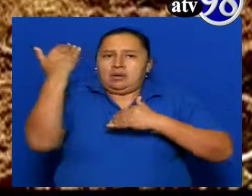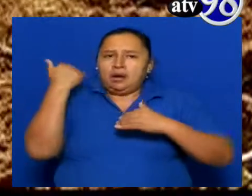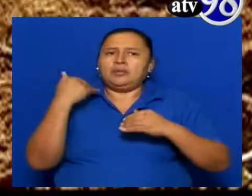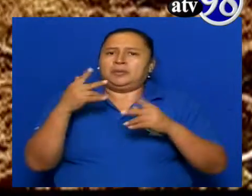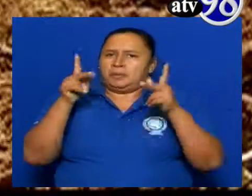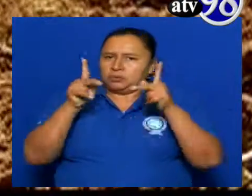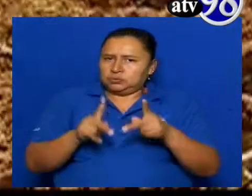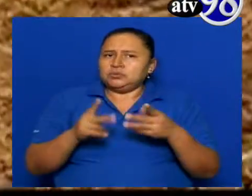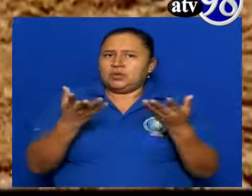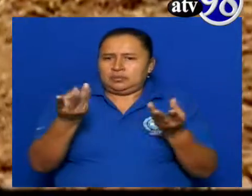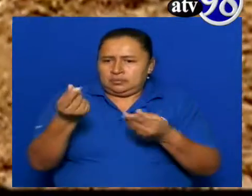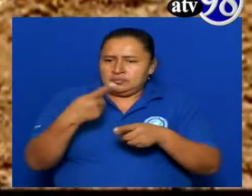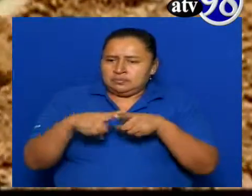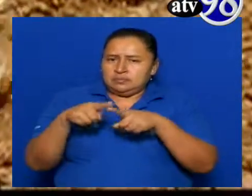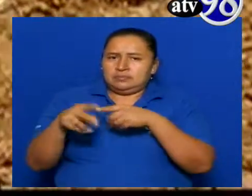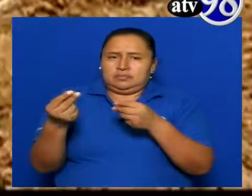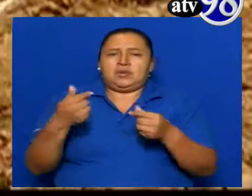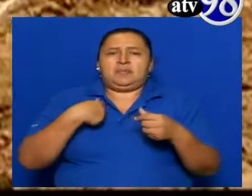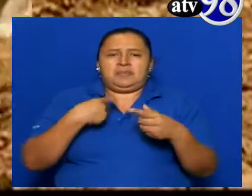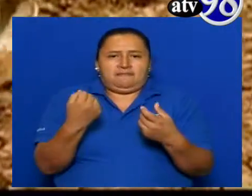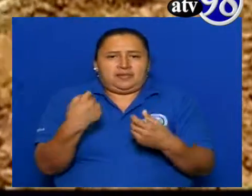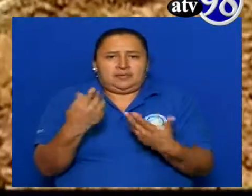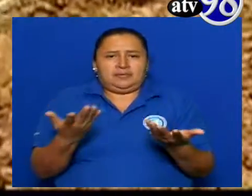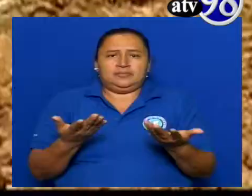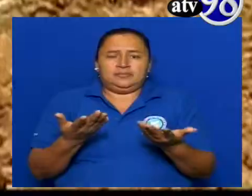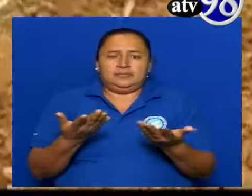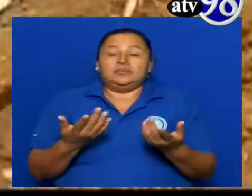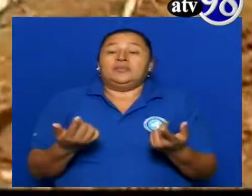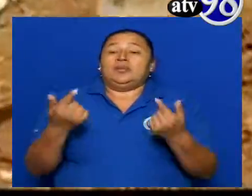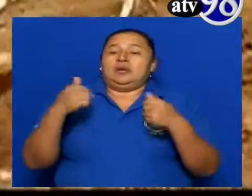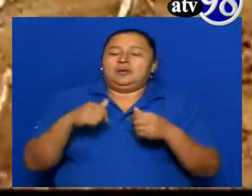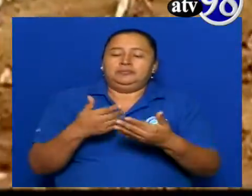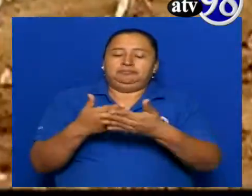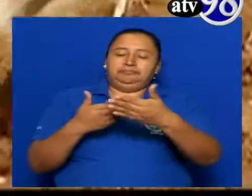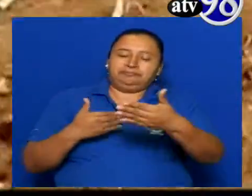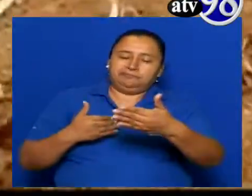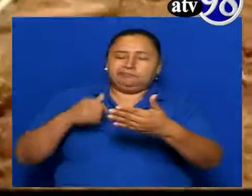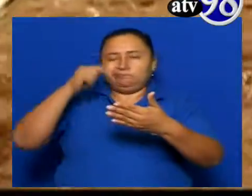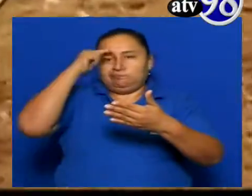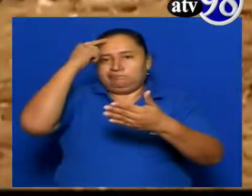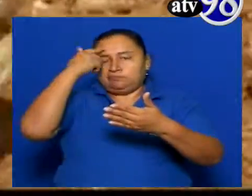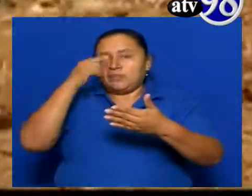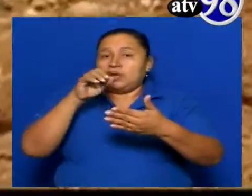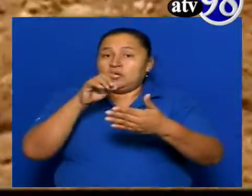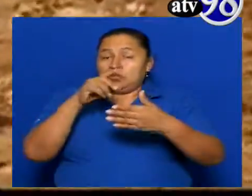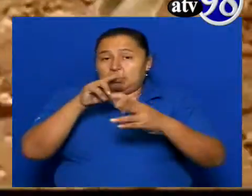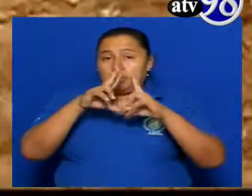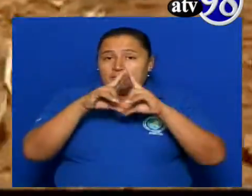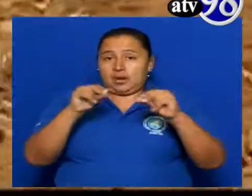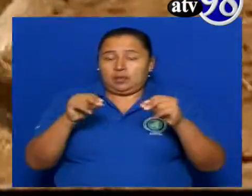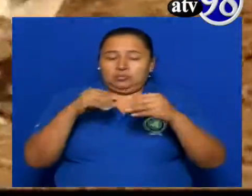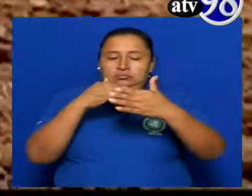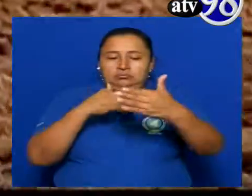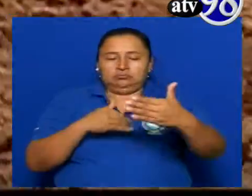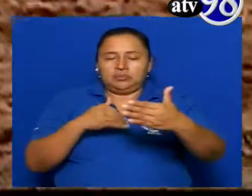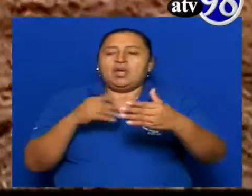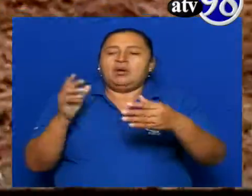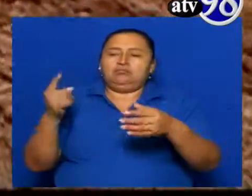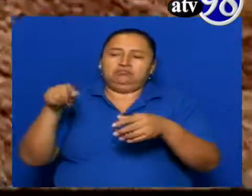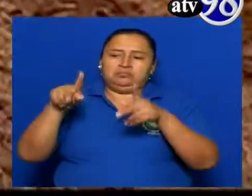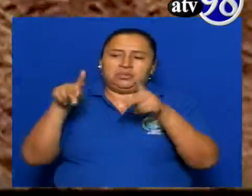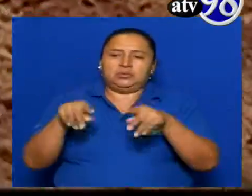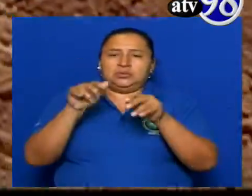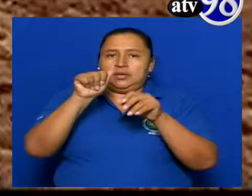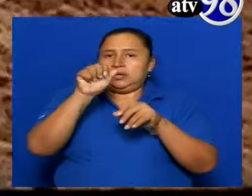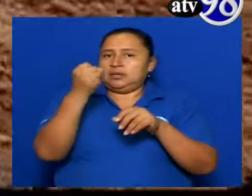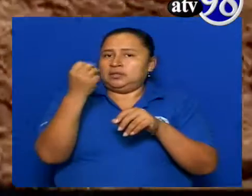sus compañeros. Ante tal reclamo, el Estado de Nicaragua acordó con integrantes de ASOCAN en